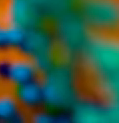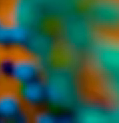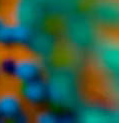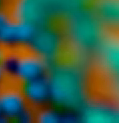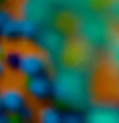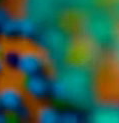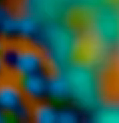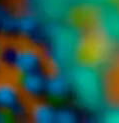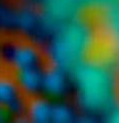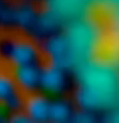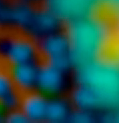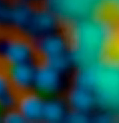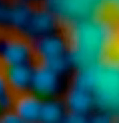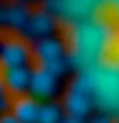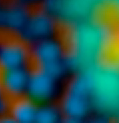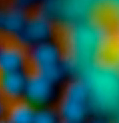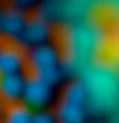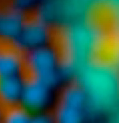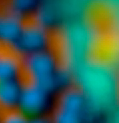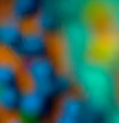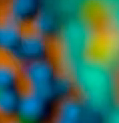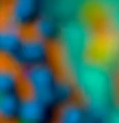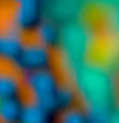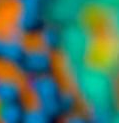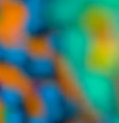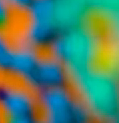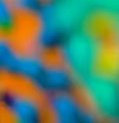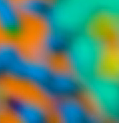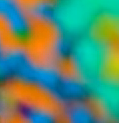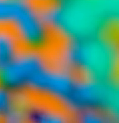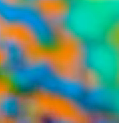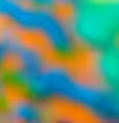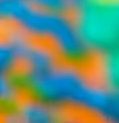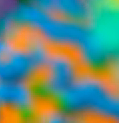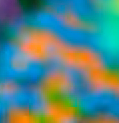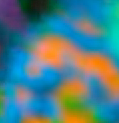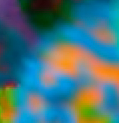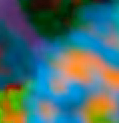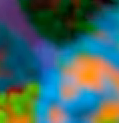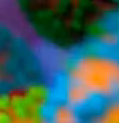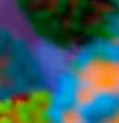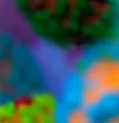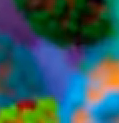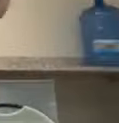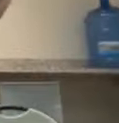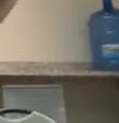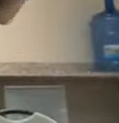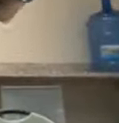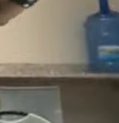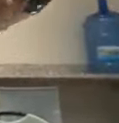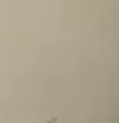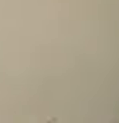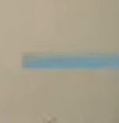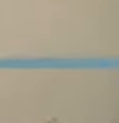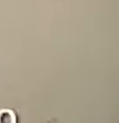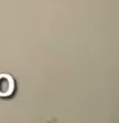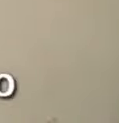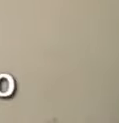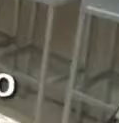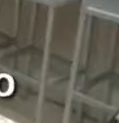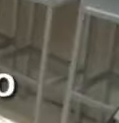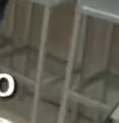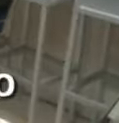si tiene programado un viaje que no puede cancelar, estas son las recomendaciones para prevenir un posible contagio. Evite el